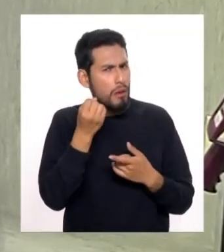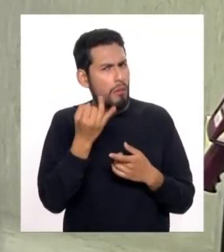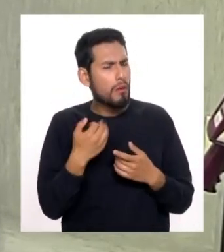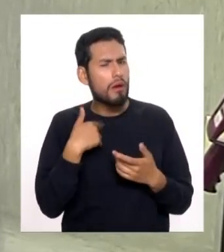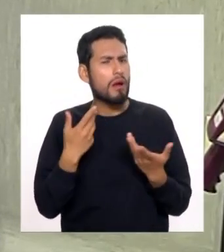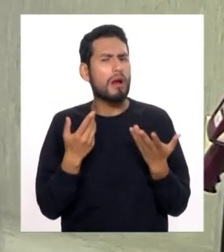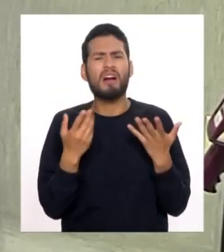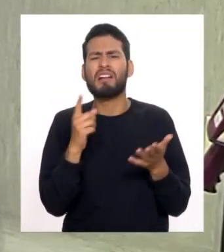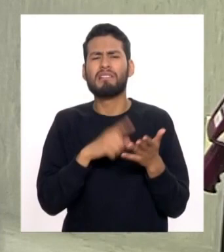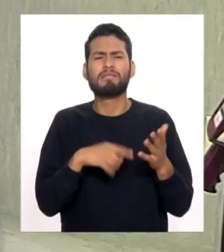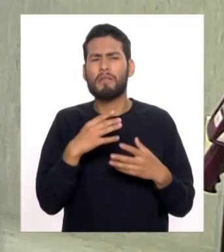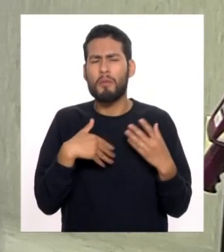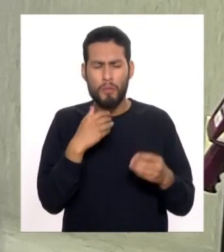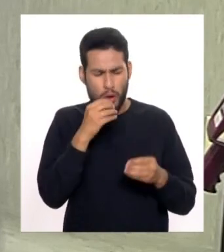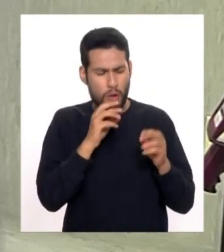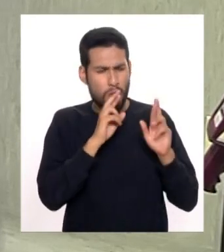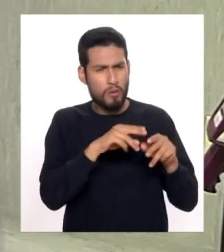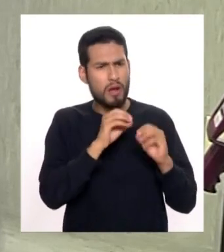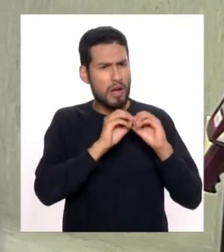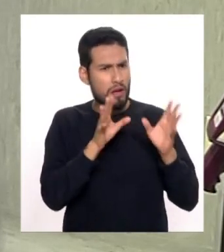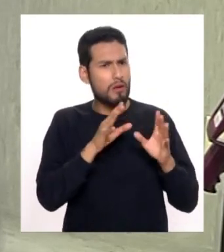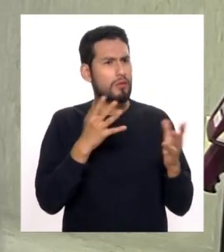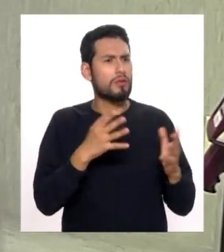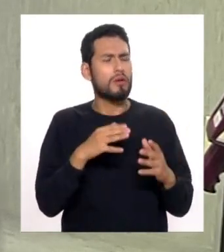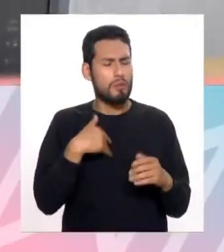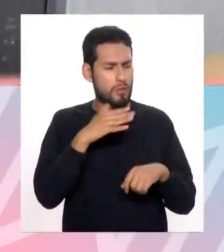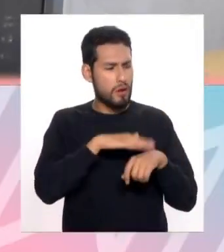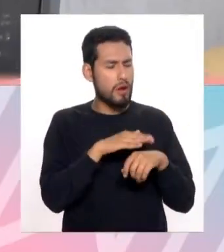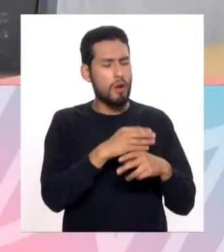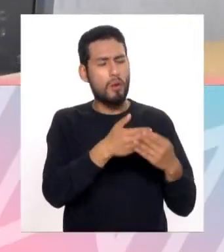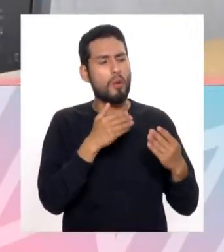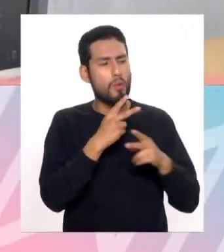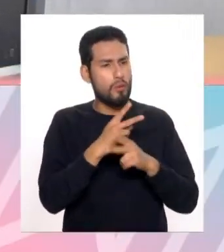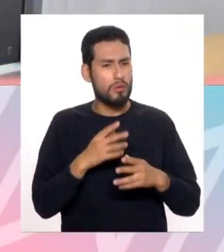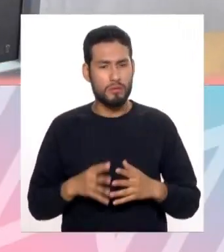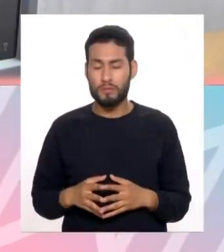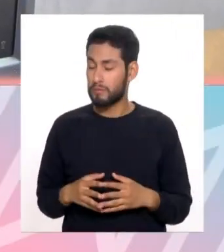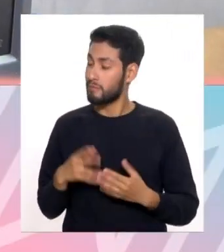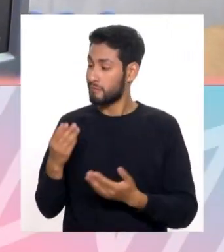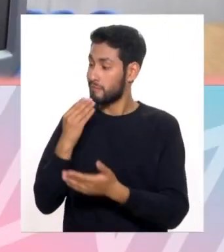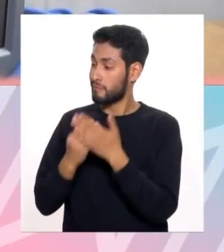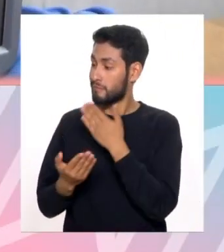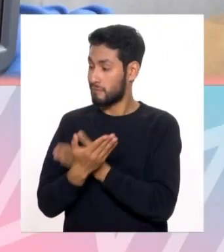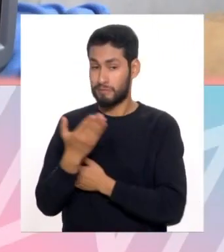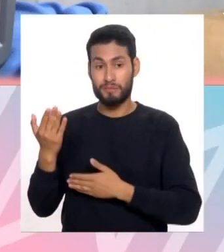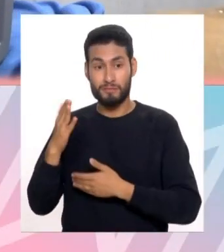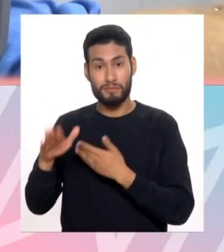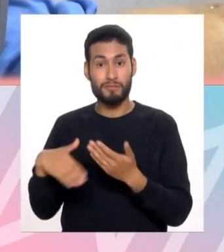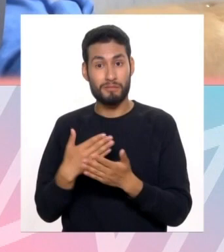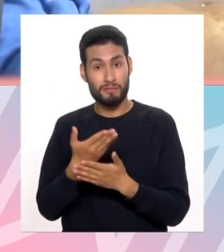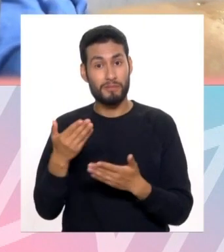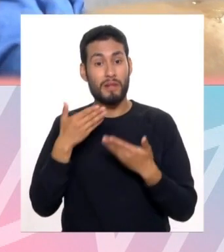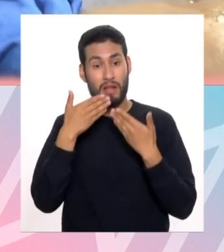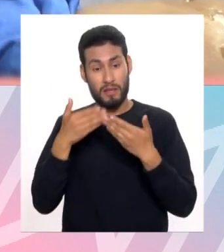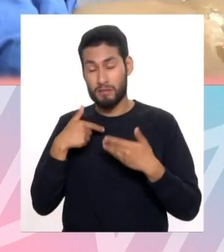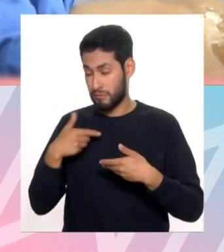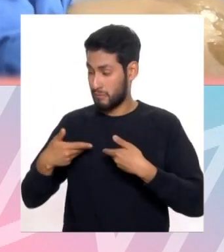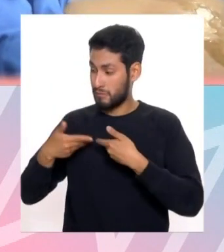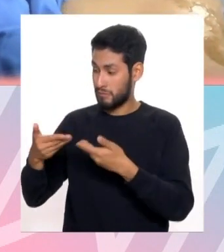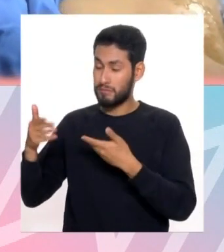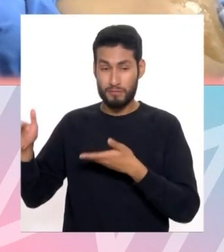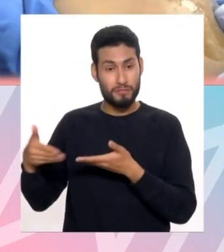se le atiende para tener un diagnóstico claro y sobre todo de prevención? Bueno, buenos días con todos. Gracias ahora por la